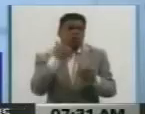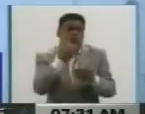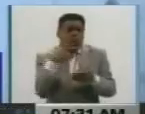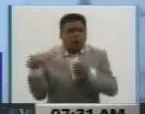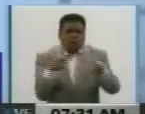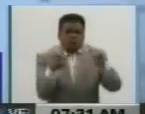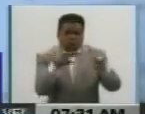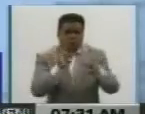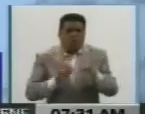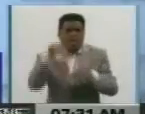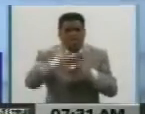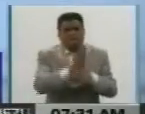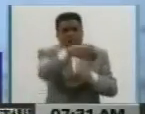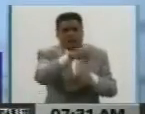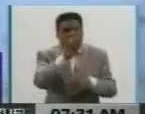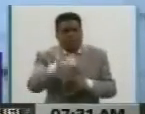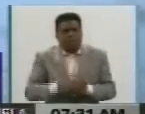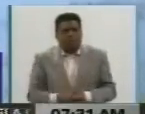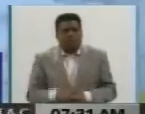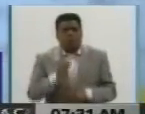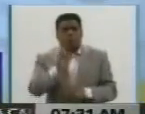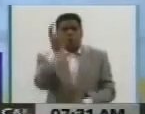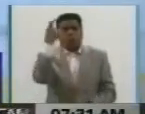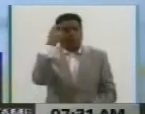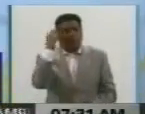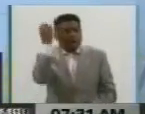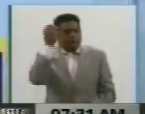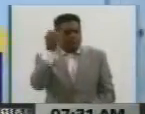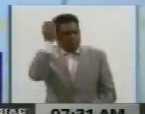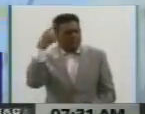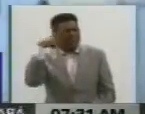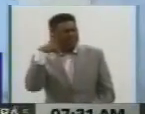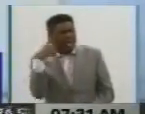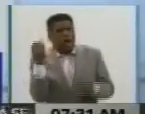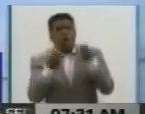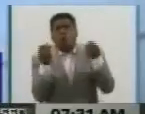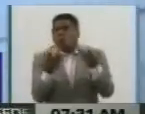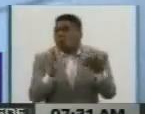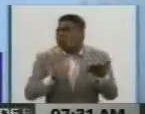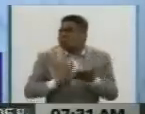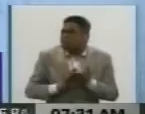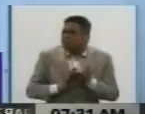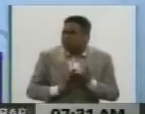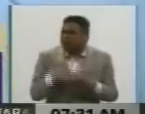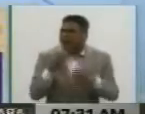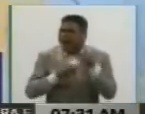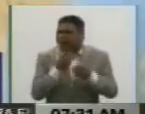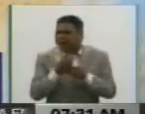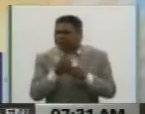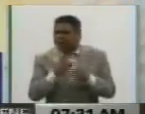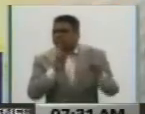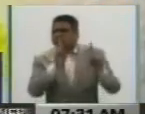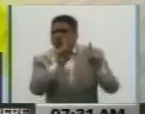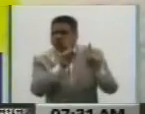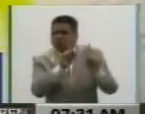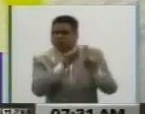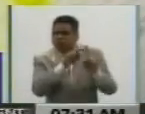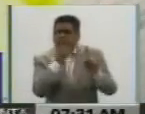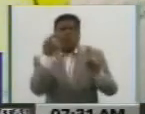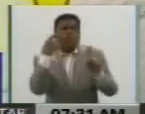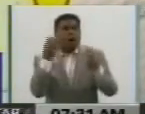cinturón gasífero. Un día comenzamos a pensar en cómo engranar una sola estrategia de desarrollo